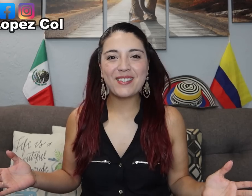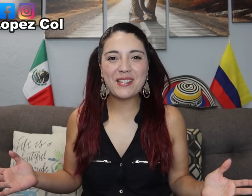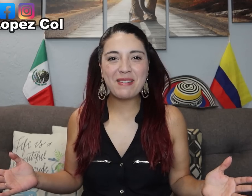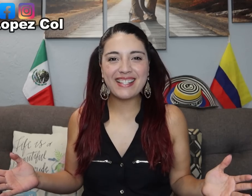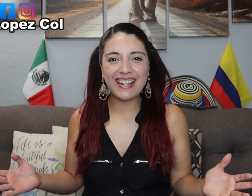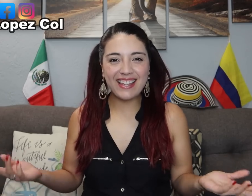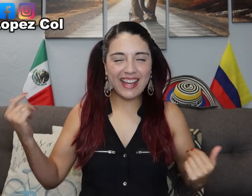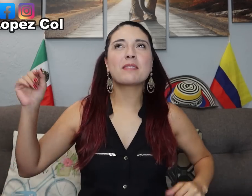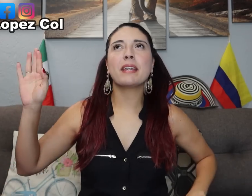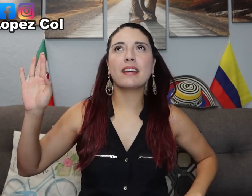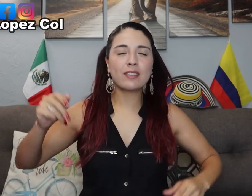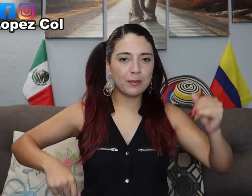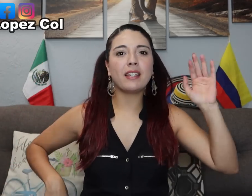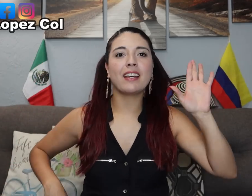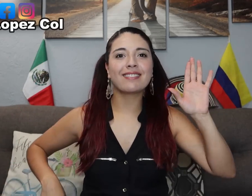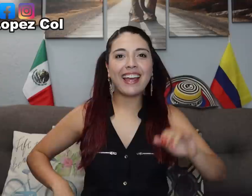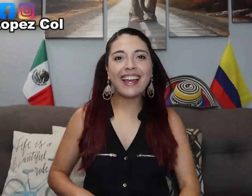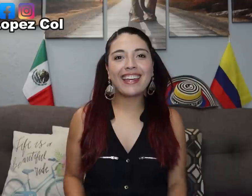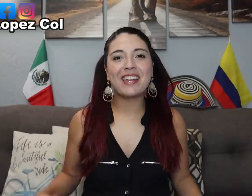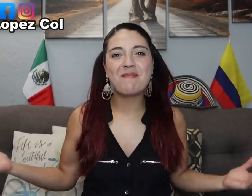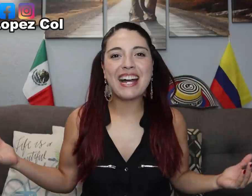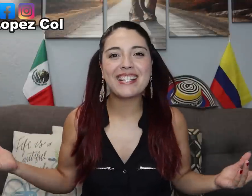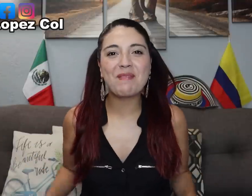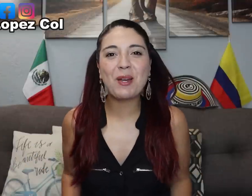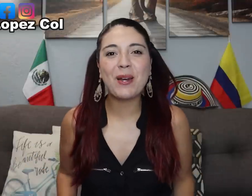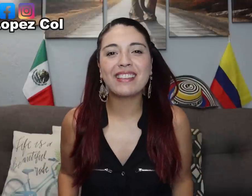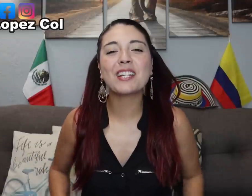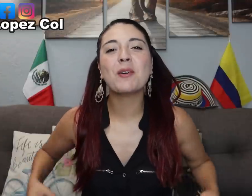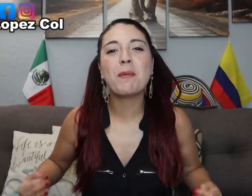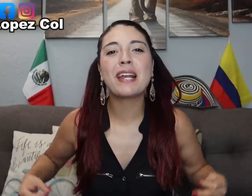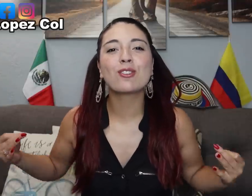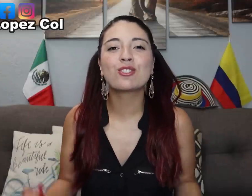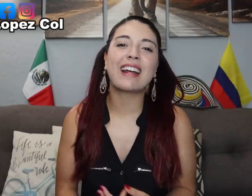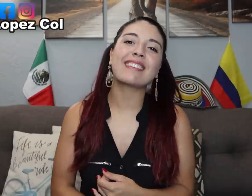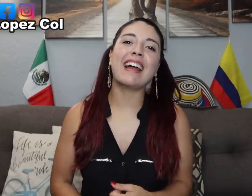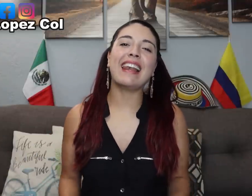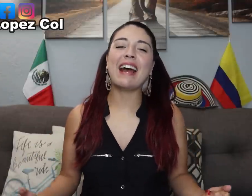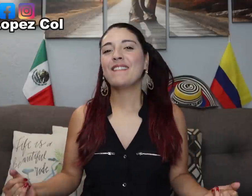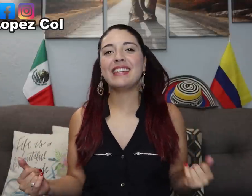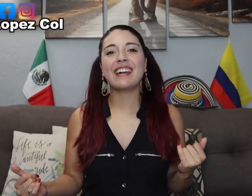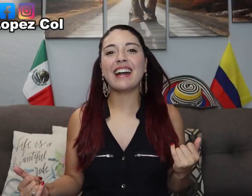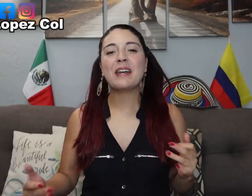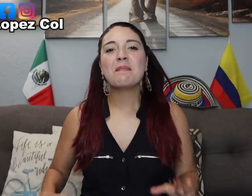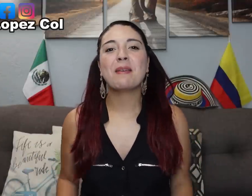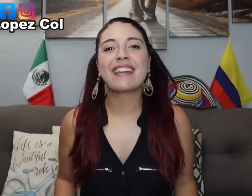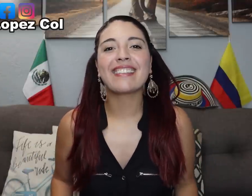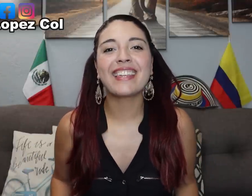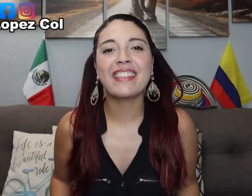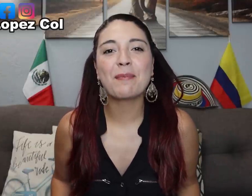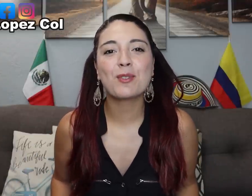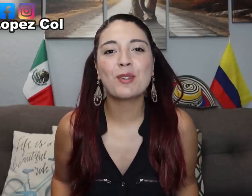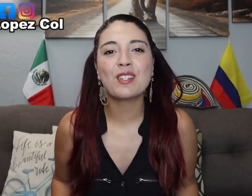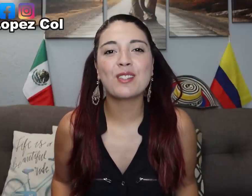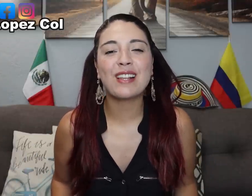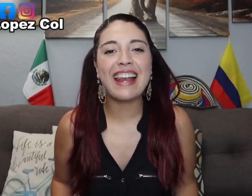Mis queridos y mis queridas, mi gente, ¿qué más? ¿Qué me cuentan? ¿Cómo me los trata la vida? Me encanta